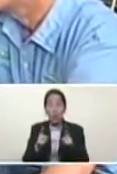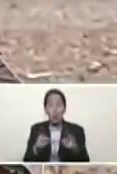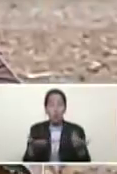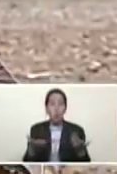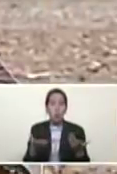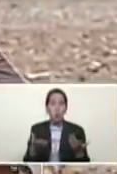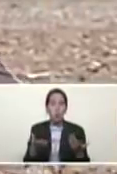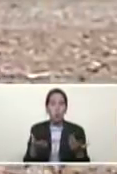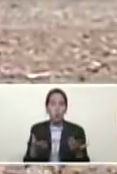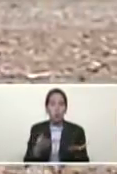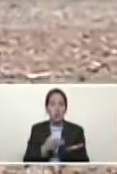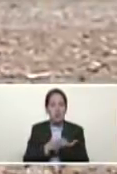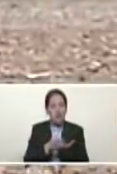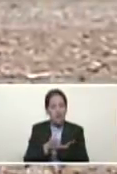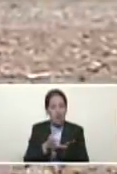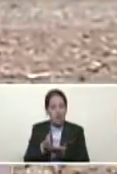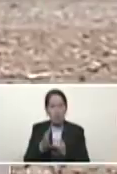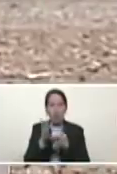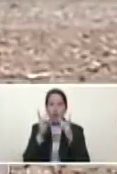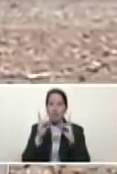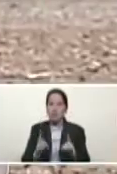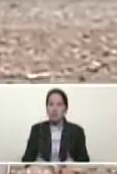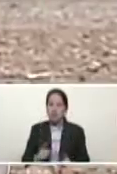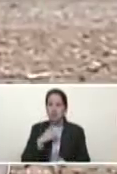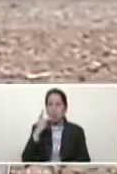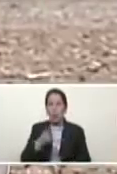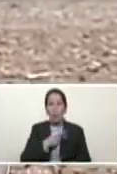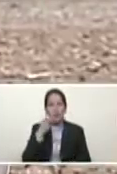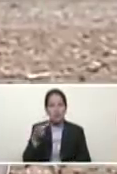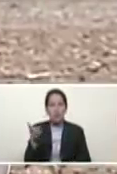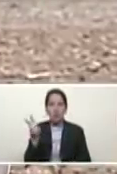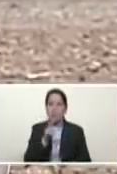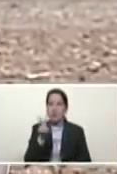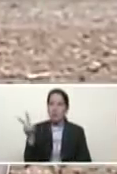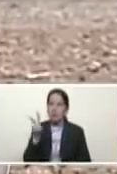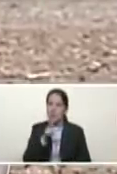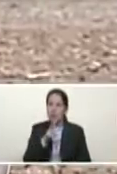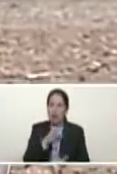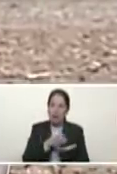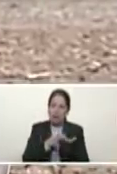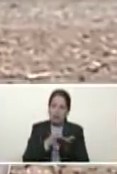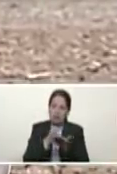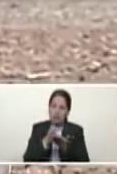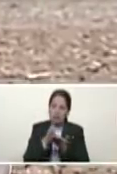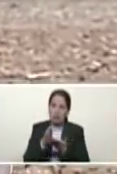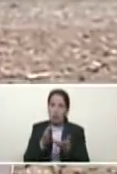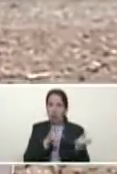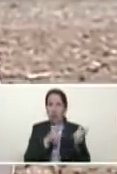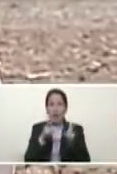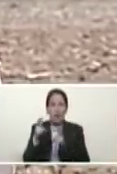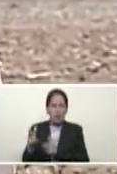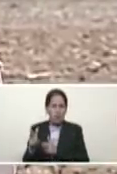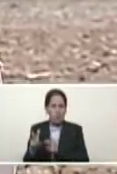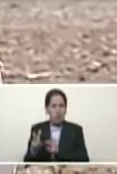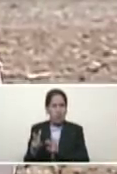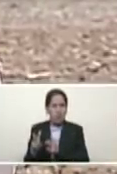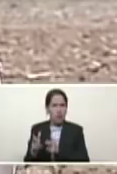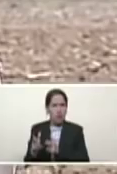Yo pregunto, si el camino de las decisiones políticas en Venezuela entró en el camino de las armas.